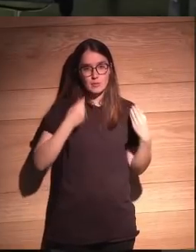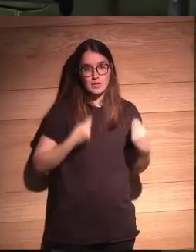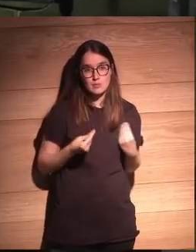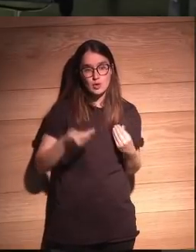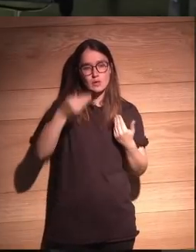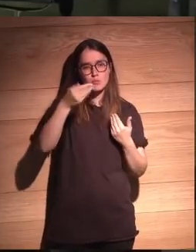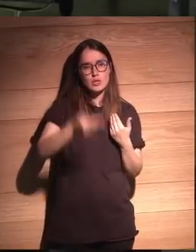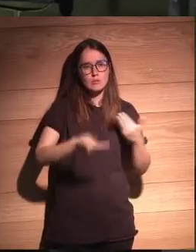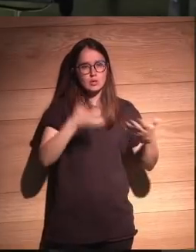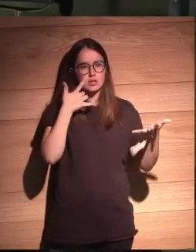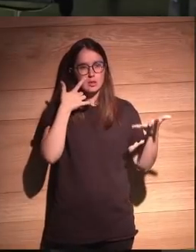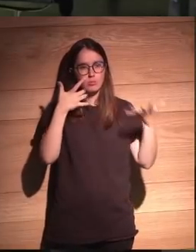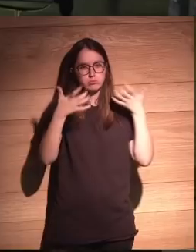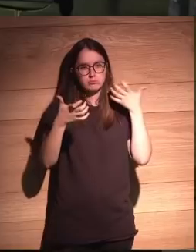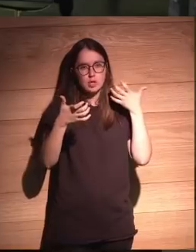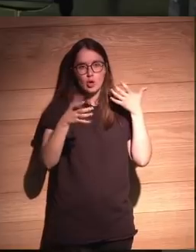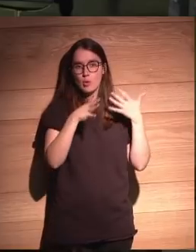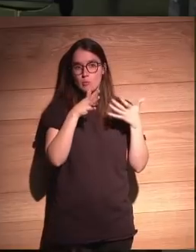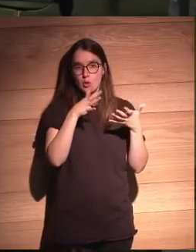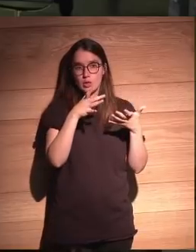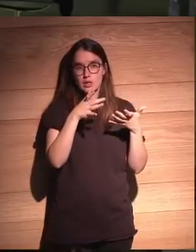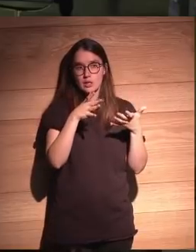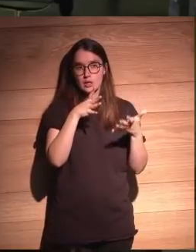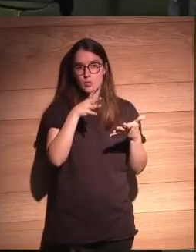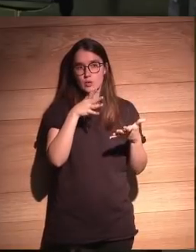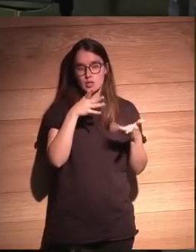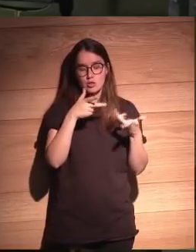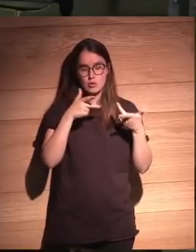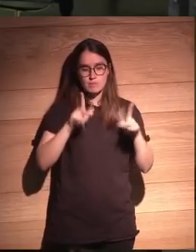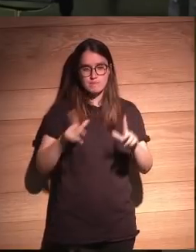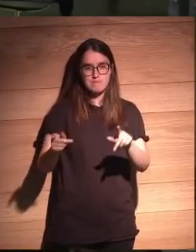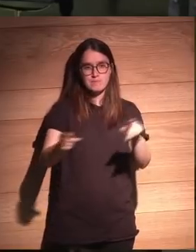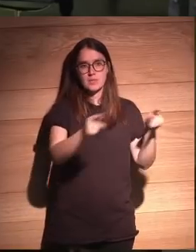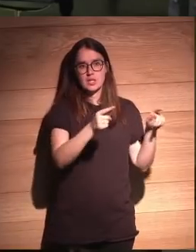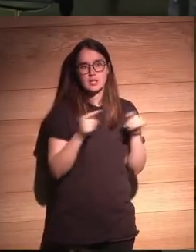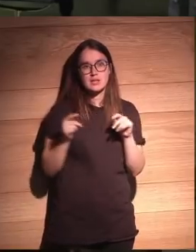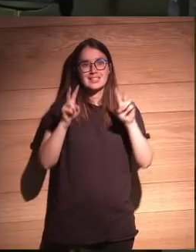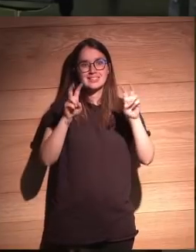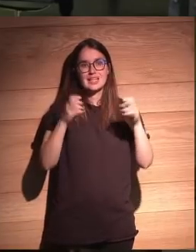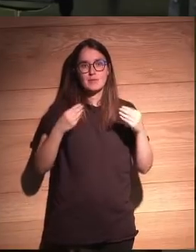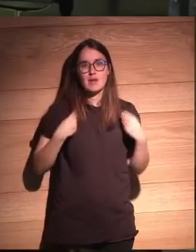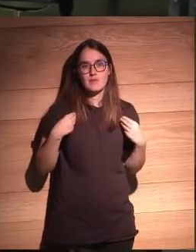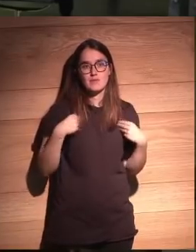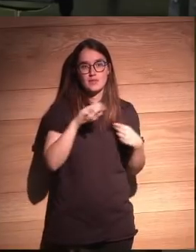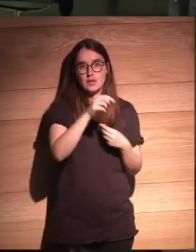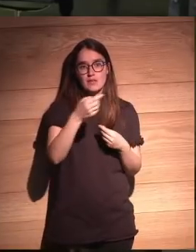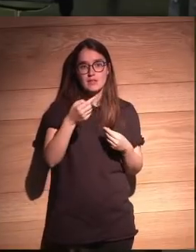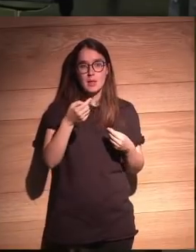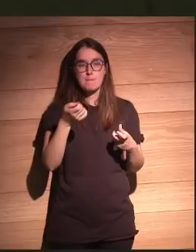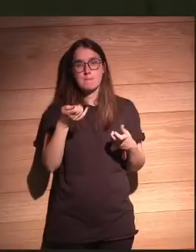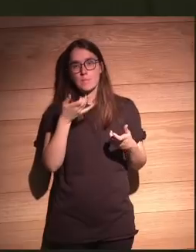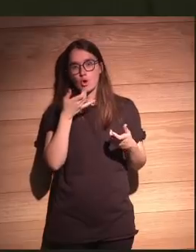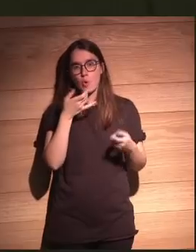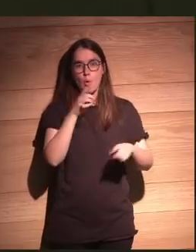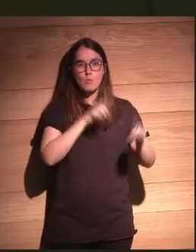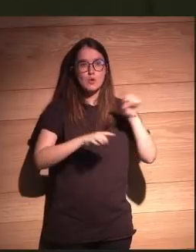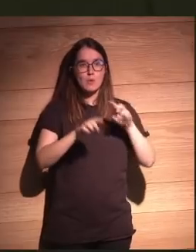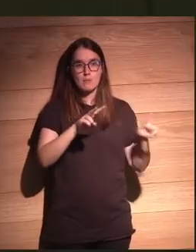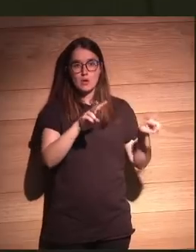importante recalcar esto, porque cada vez que nos sentamos a hablar de la vivienda parece que es, un problema